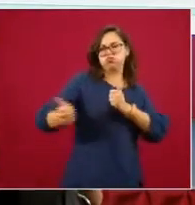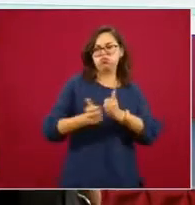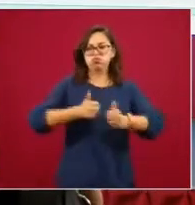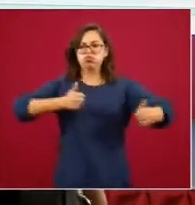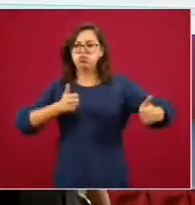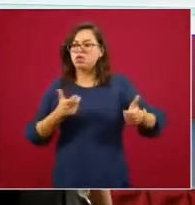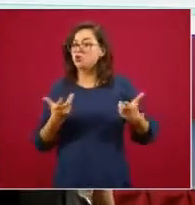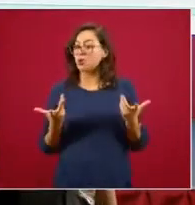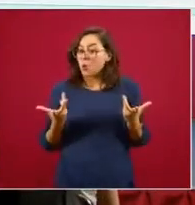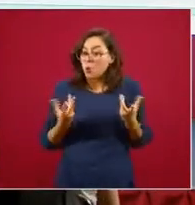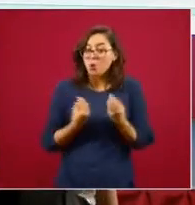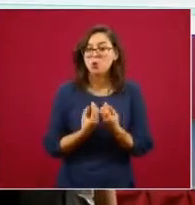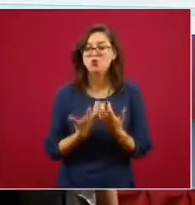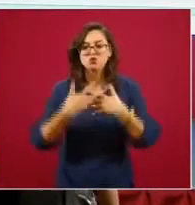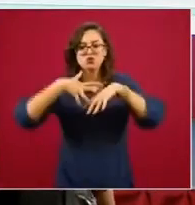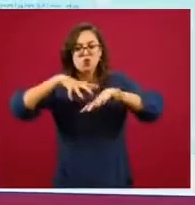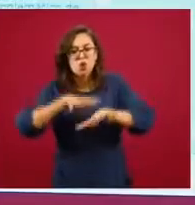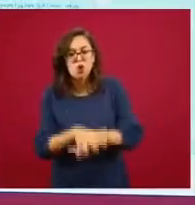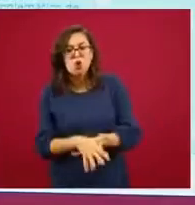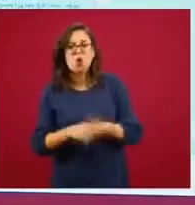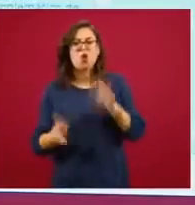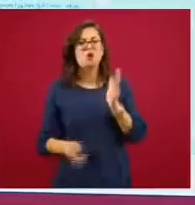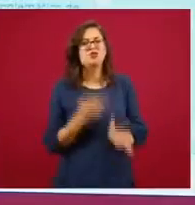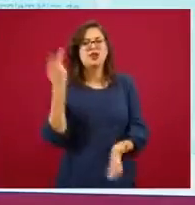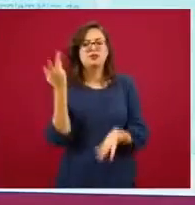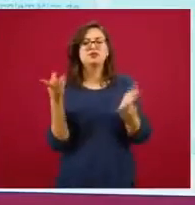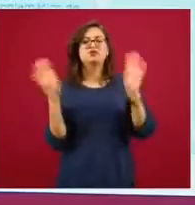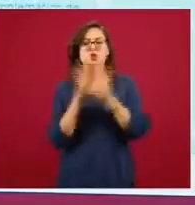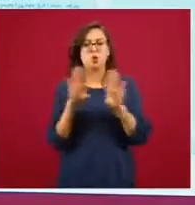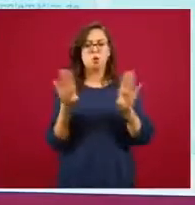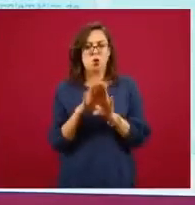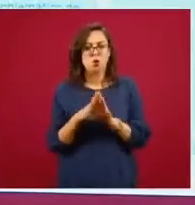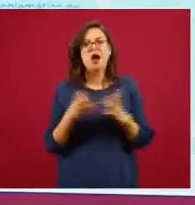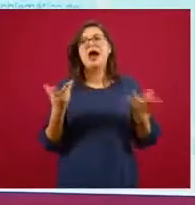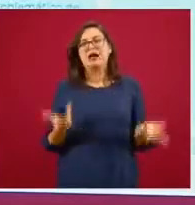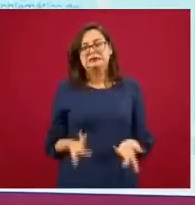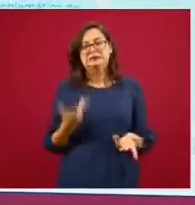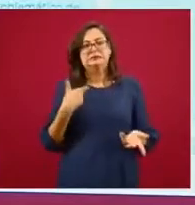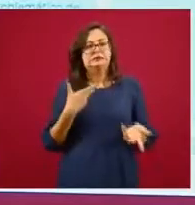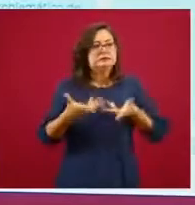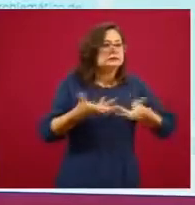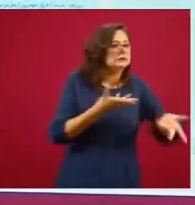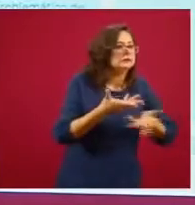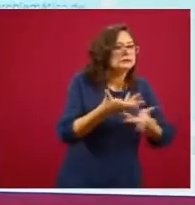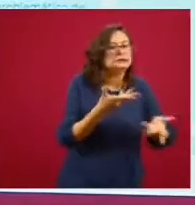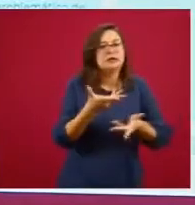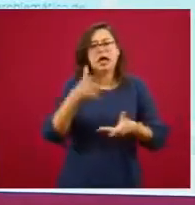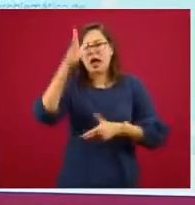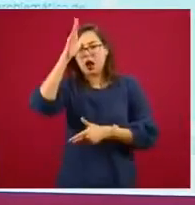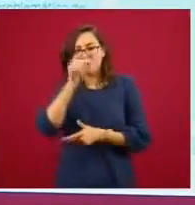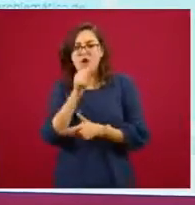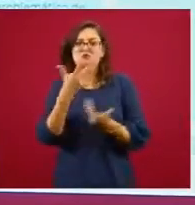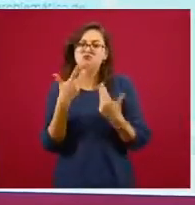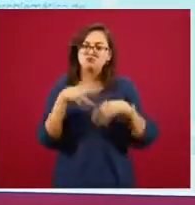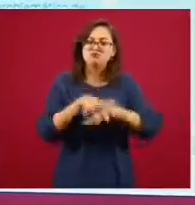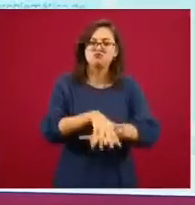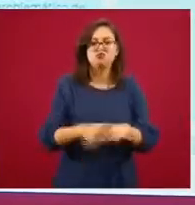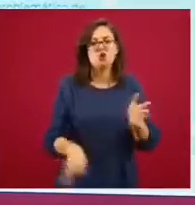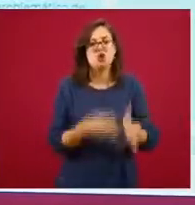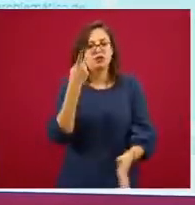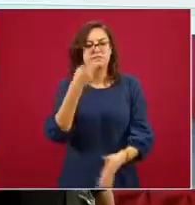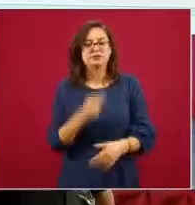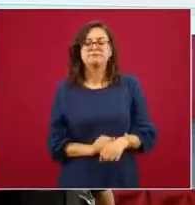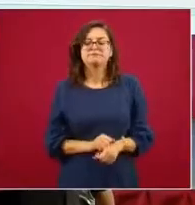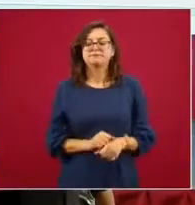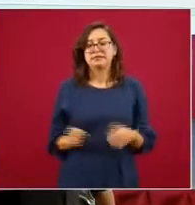que podamos reconstruir con lo que tenemos en la comunidad que tenemos, poniéndonos de acuerdo, nuestro tejido social.